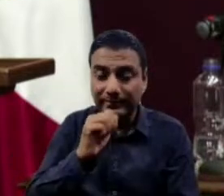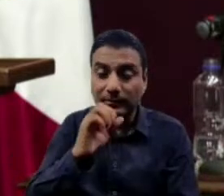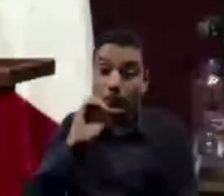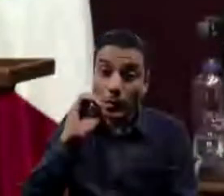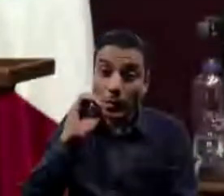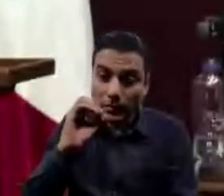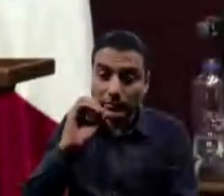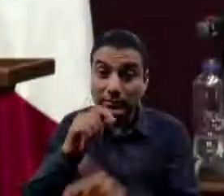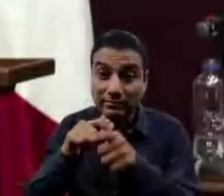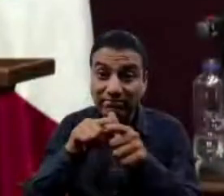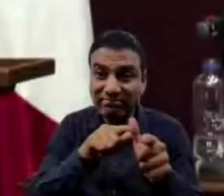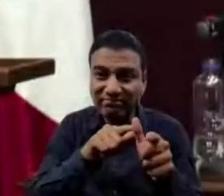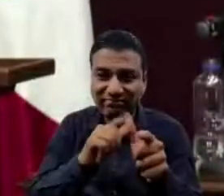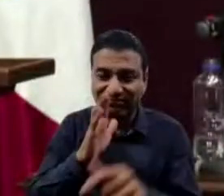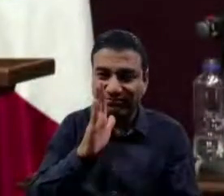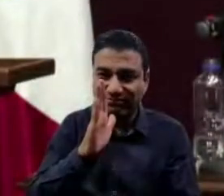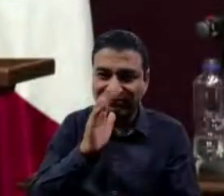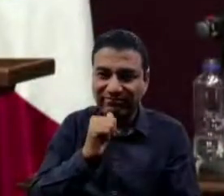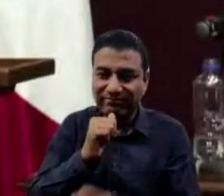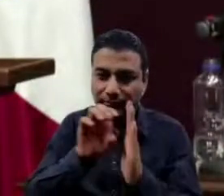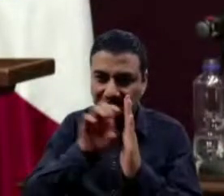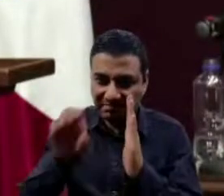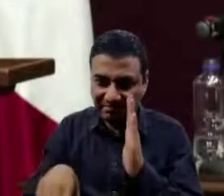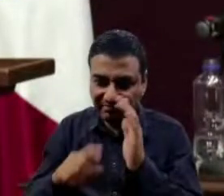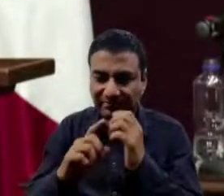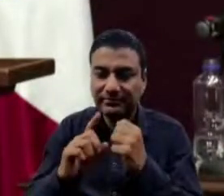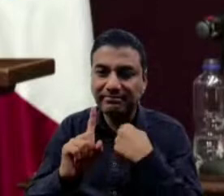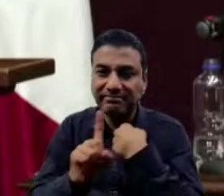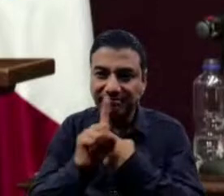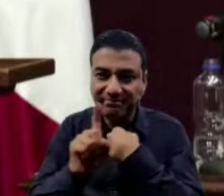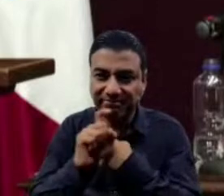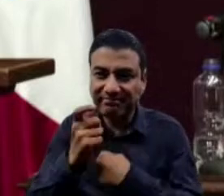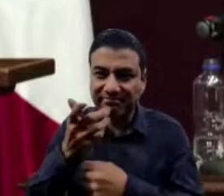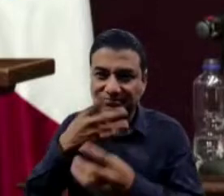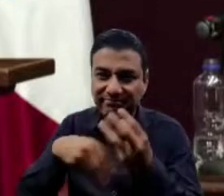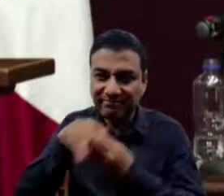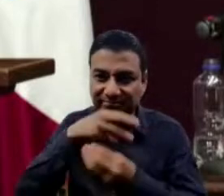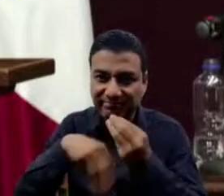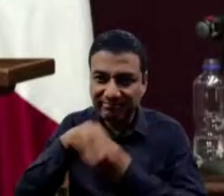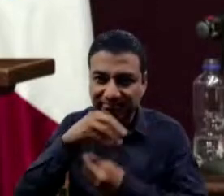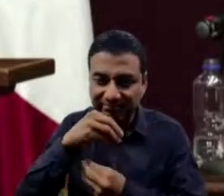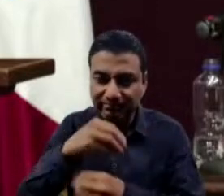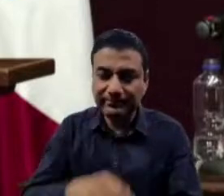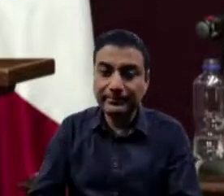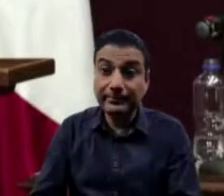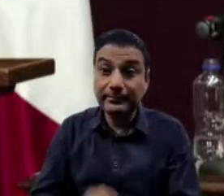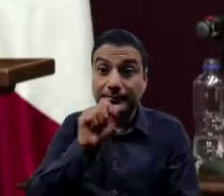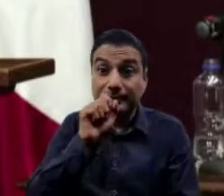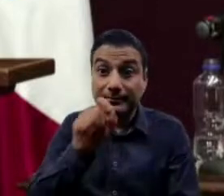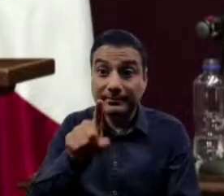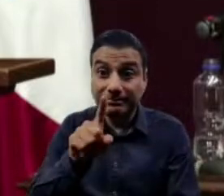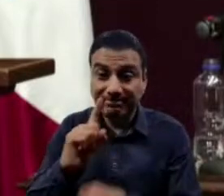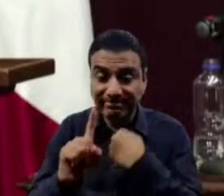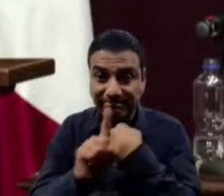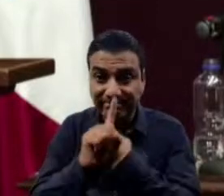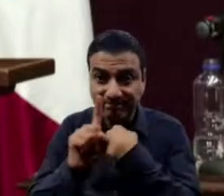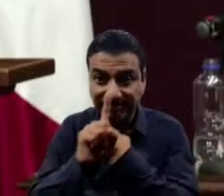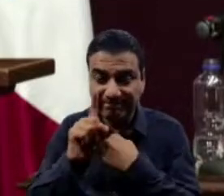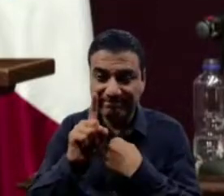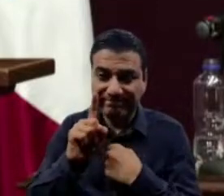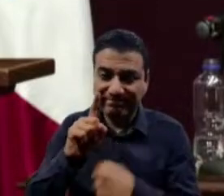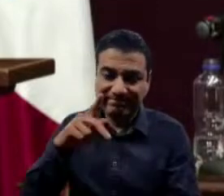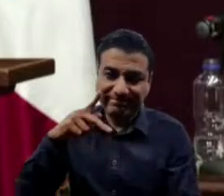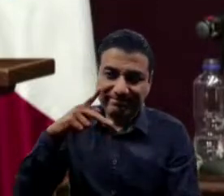encuentran los socioeconómicos, por ejemplo, los bajos ingresos, los sociales, entre los que se encuentra